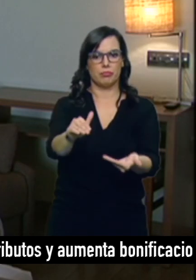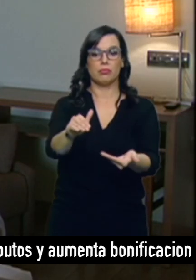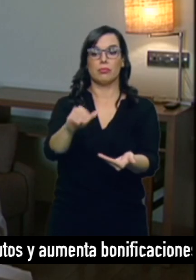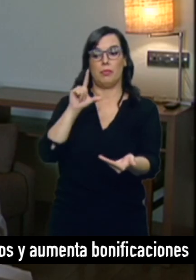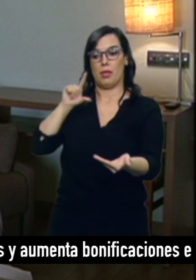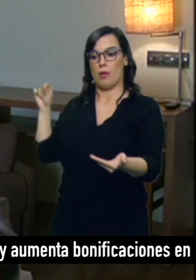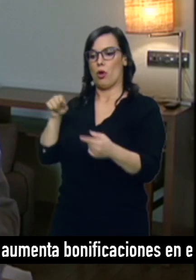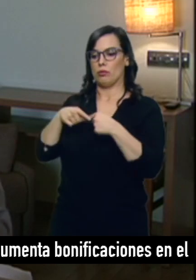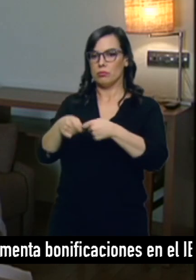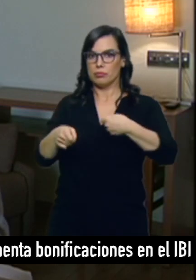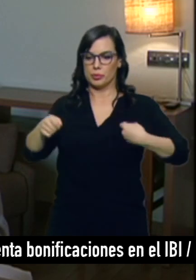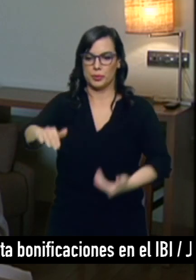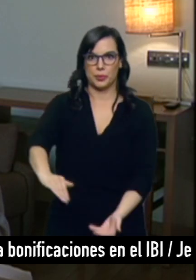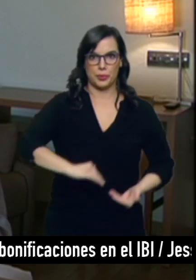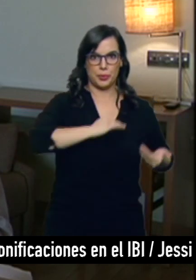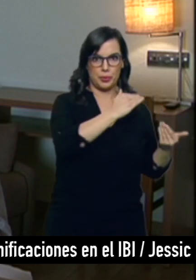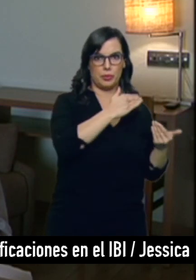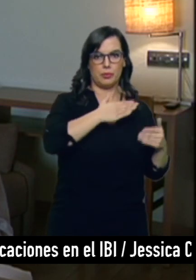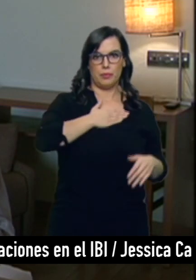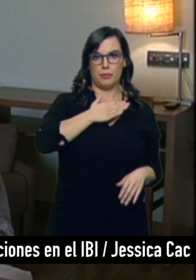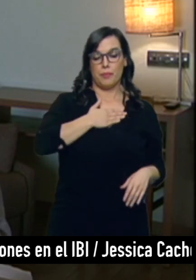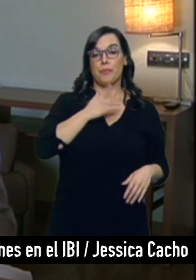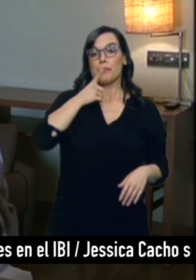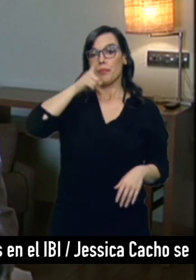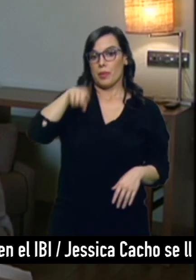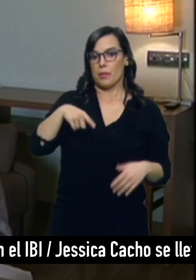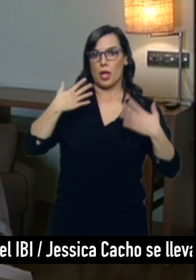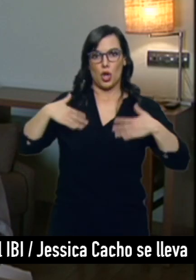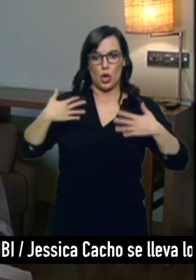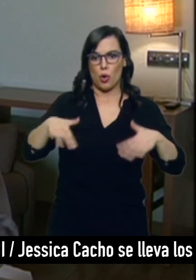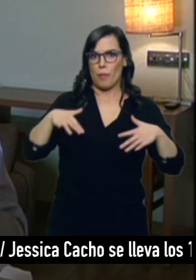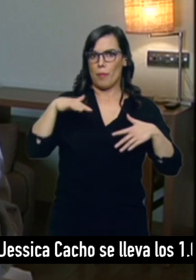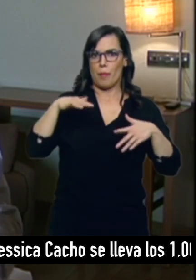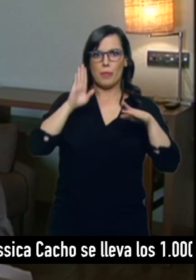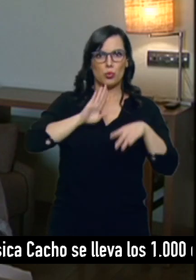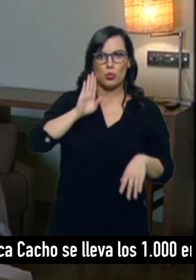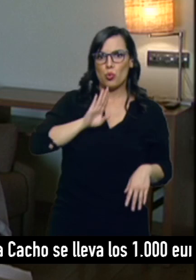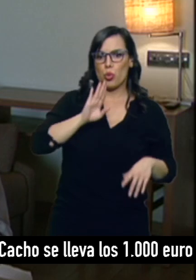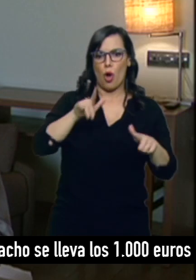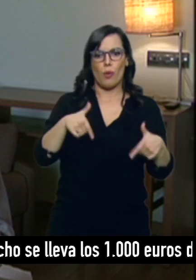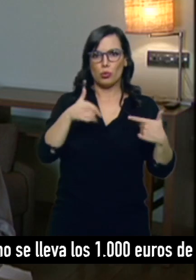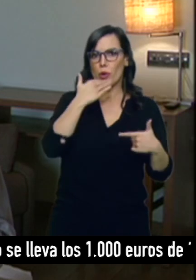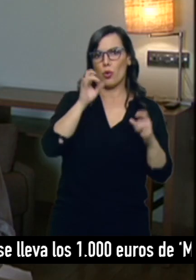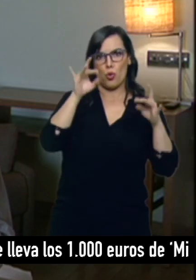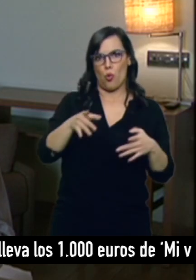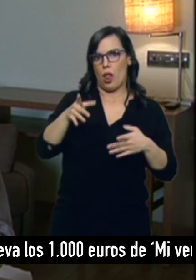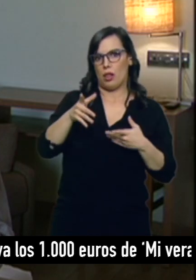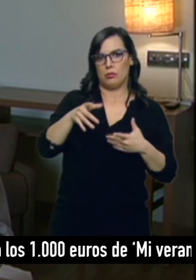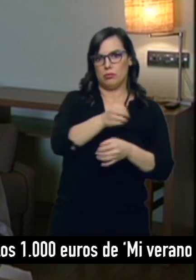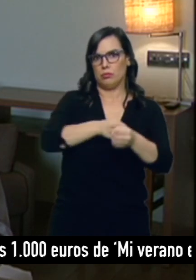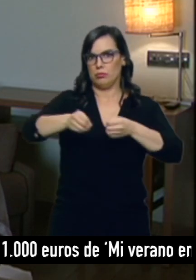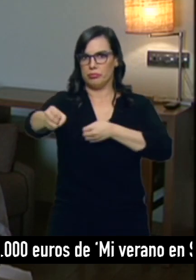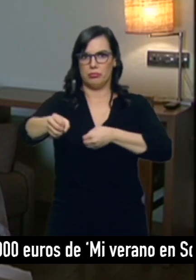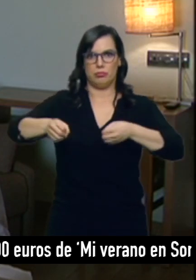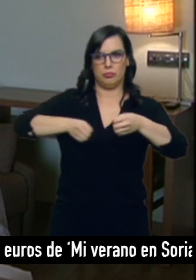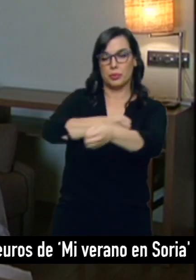los que lo introduzcan en la habitación, y asimismo con la ropa sucia y bueno, pues con la basura que se pueda generar. Al